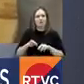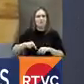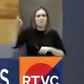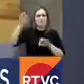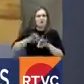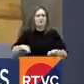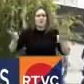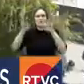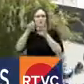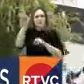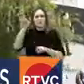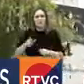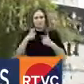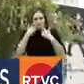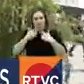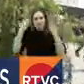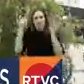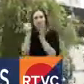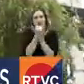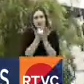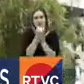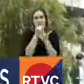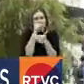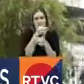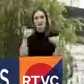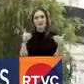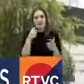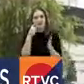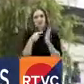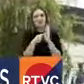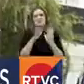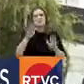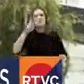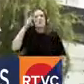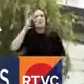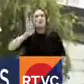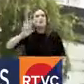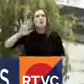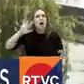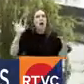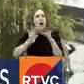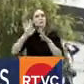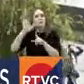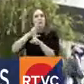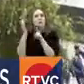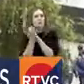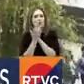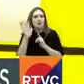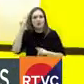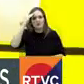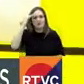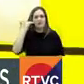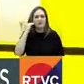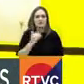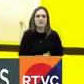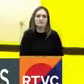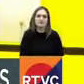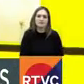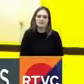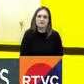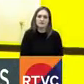libros ilustrados infantiles, que nos explicó un poco cómo es la lógica editorial de su país y el tipo de publicaciones que producen.